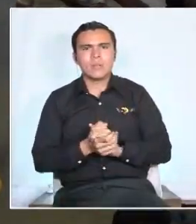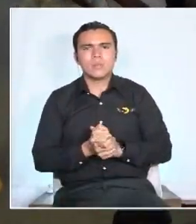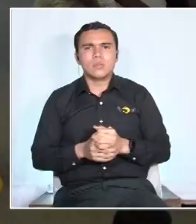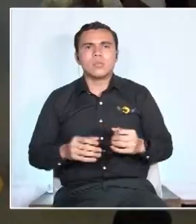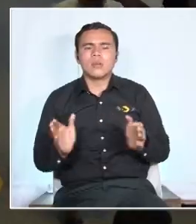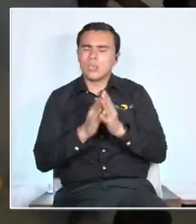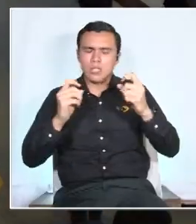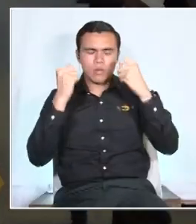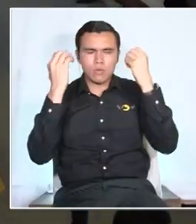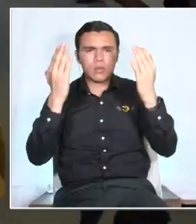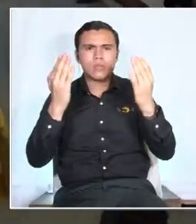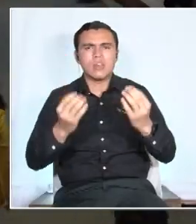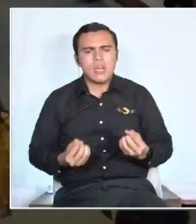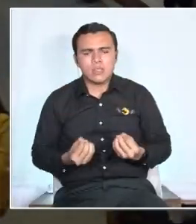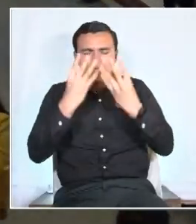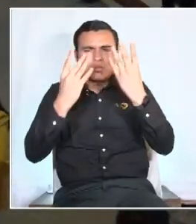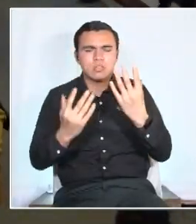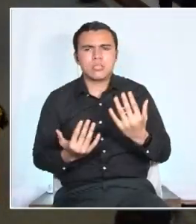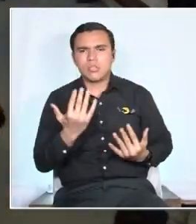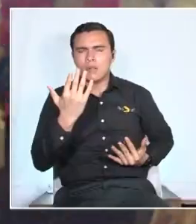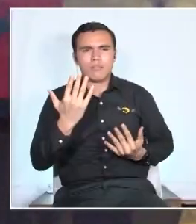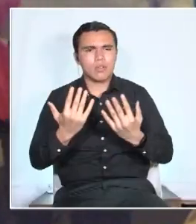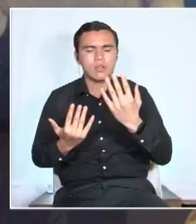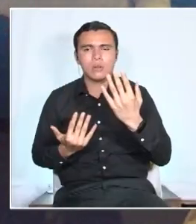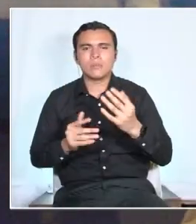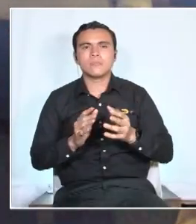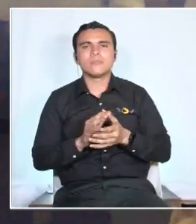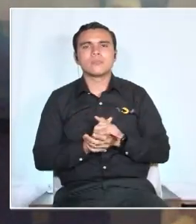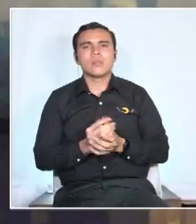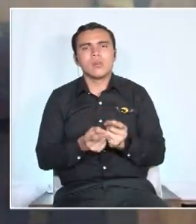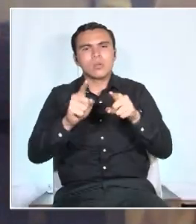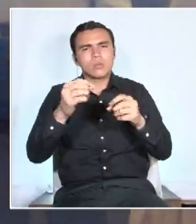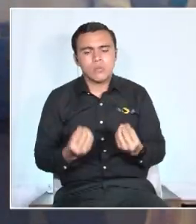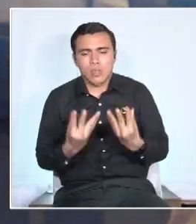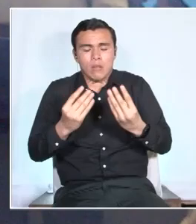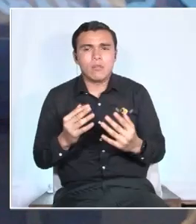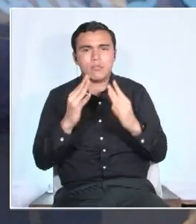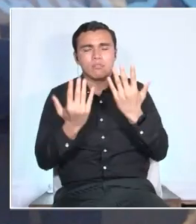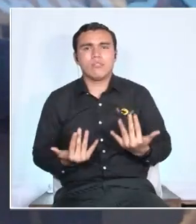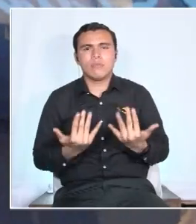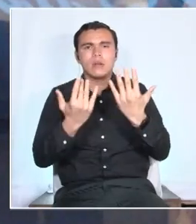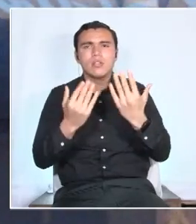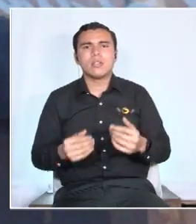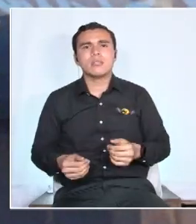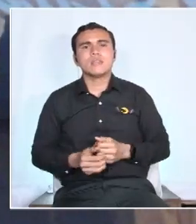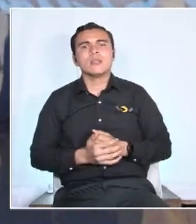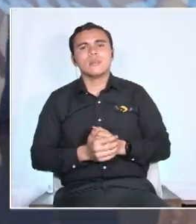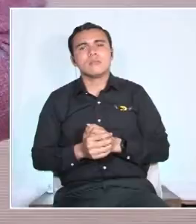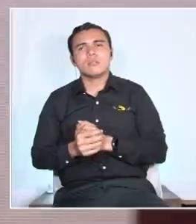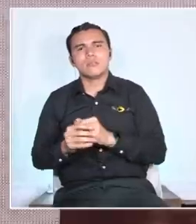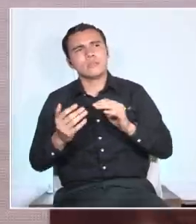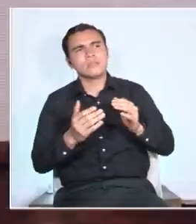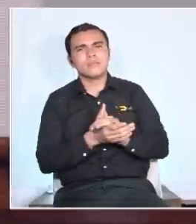Oh, aleluya. Enciende el fuego. Cuando tú estás encendido, el que está a tu lado se le va a pegar.